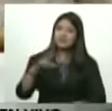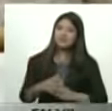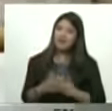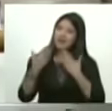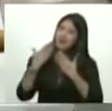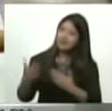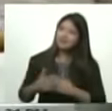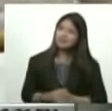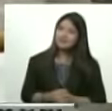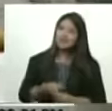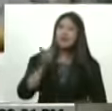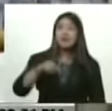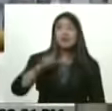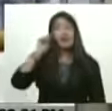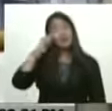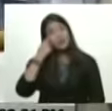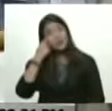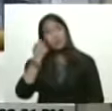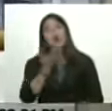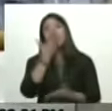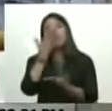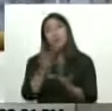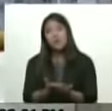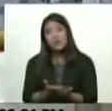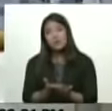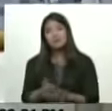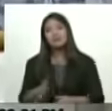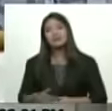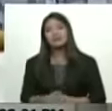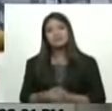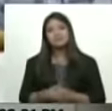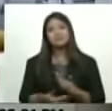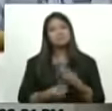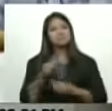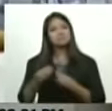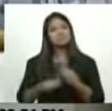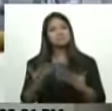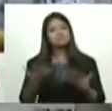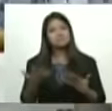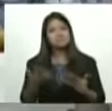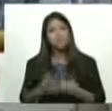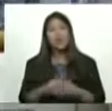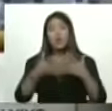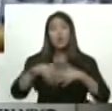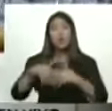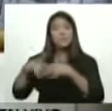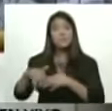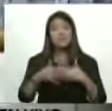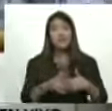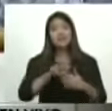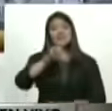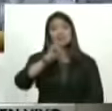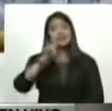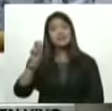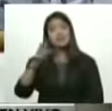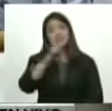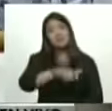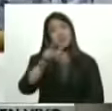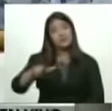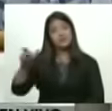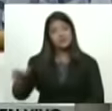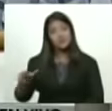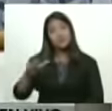gracias. Recordamos entonces que una de las propuestas o algunas de las propuestas realizadas por los empresarios, más de 300 representantes,